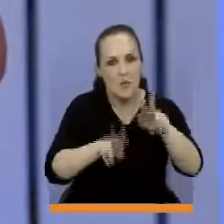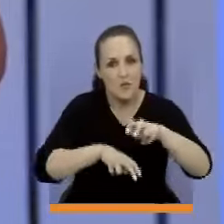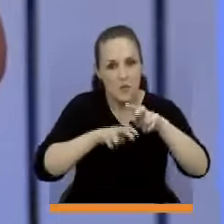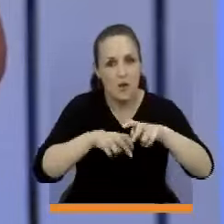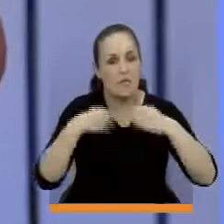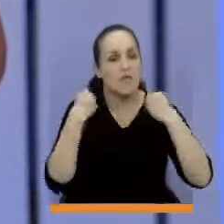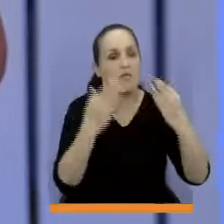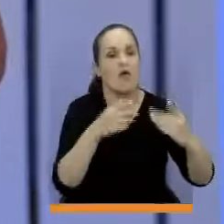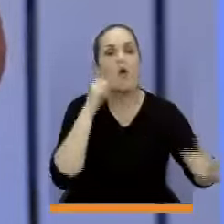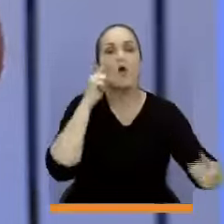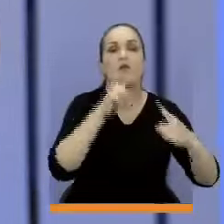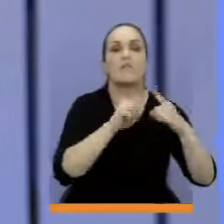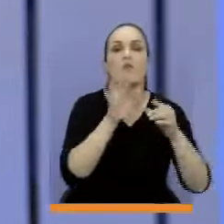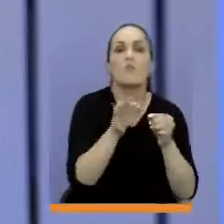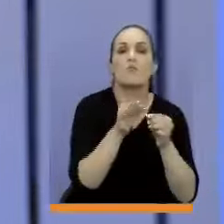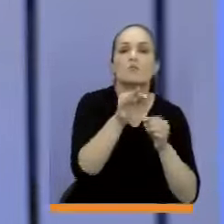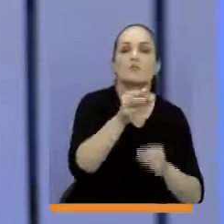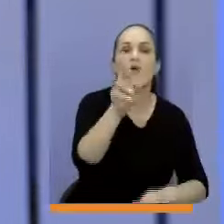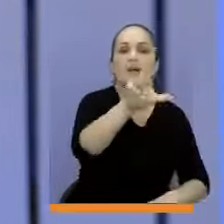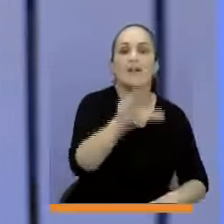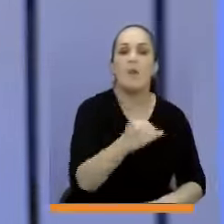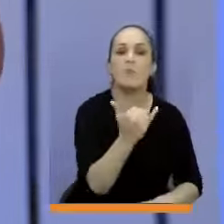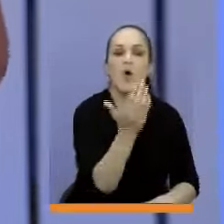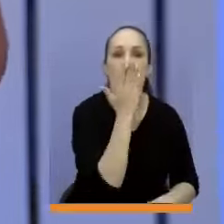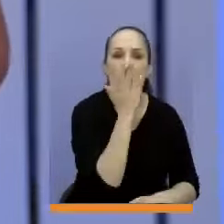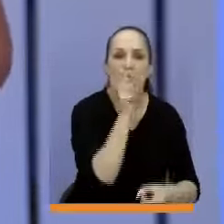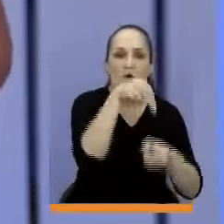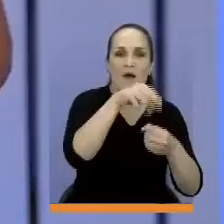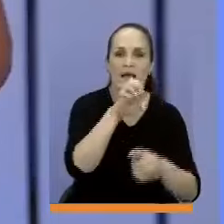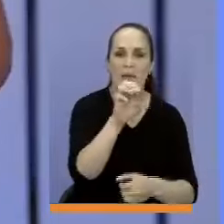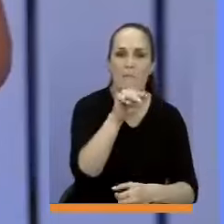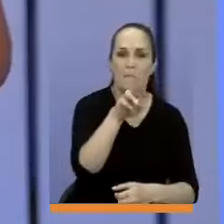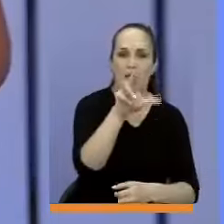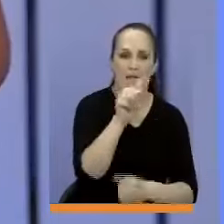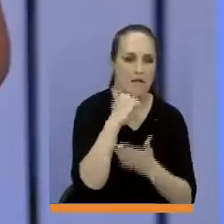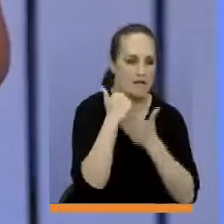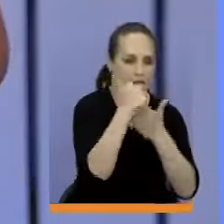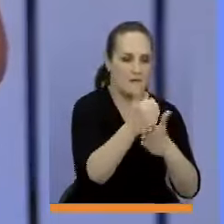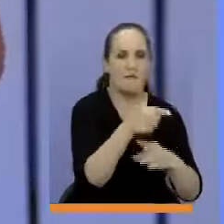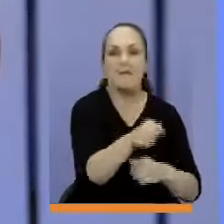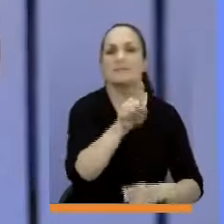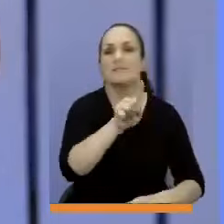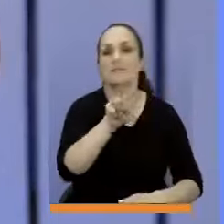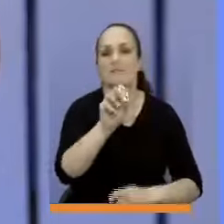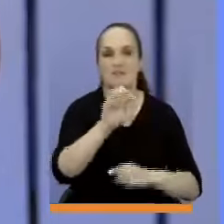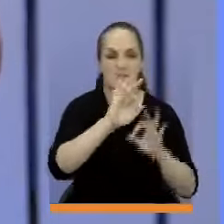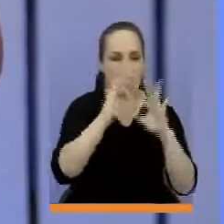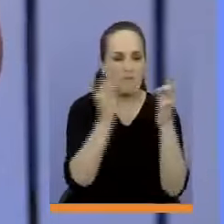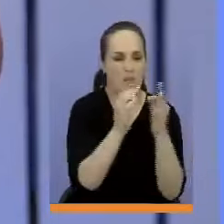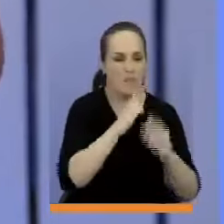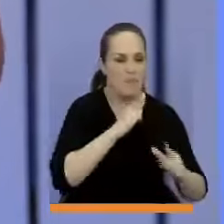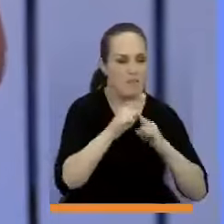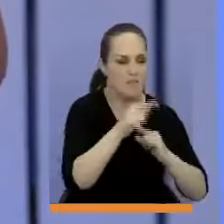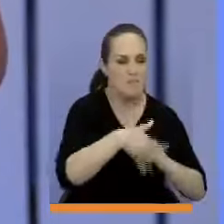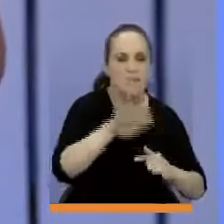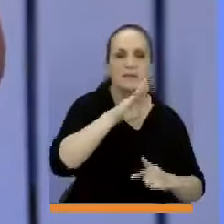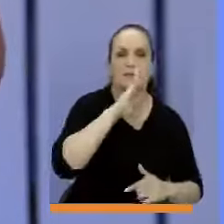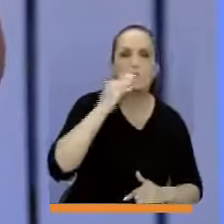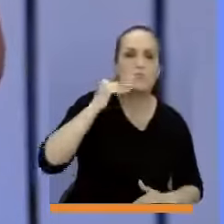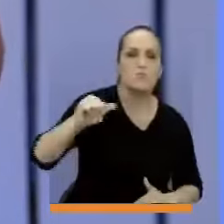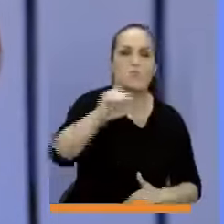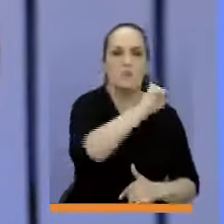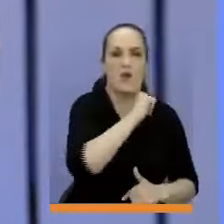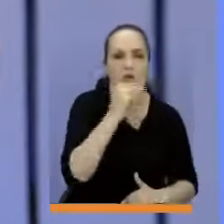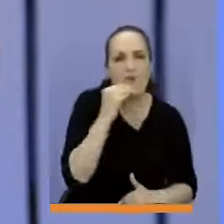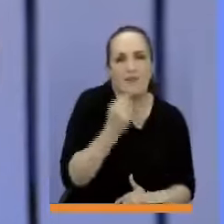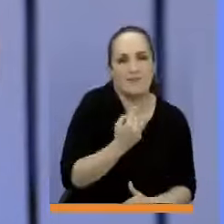en Vera, en Pueblo Rico, Risaralda. Con esta inversión se beneficiarán 120 familias lideradas principalmente por mujeres, cabeza